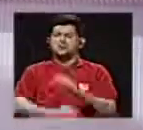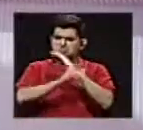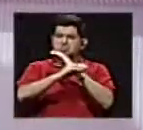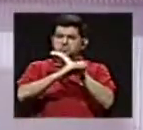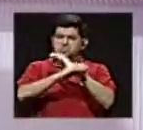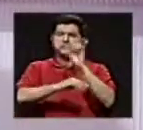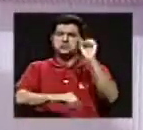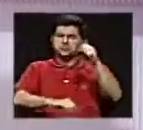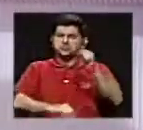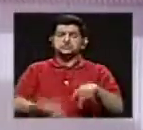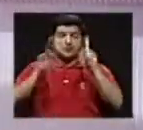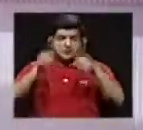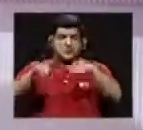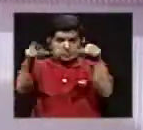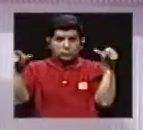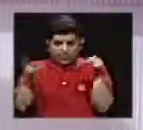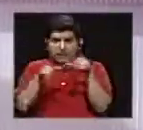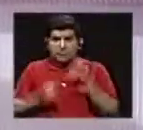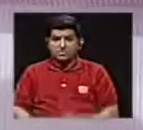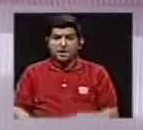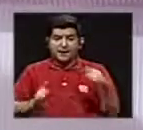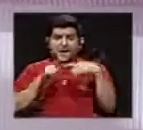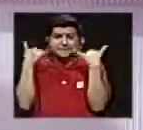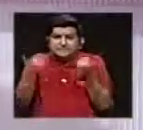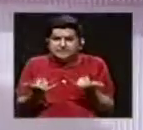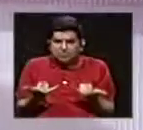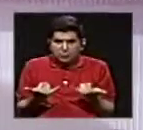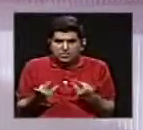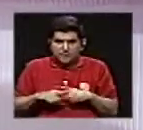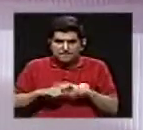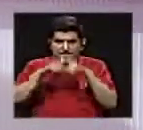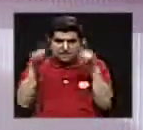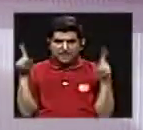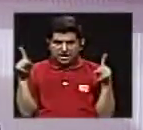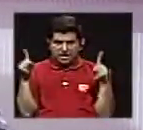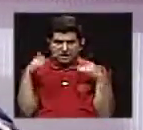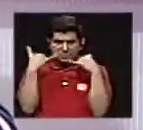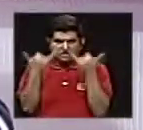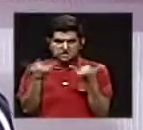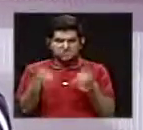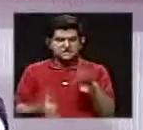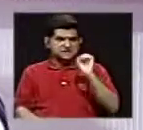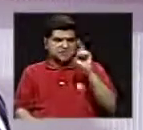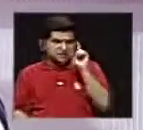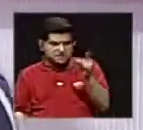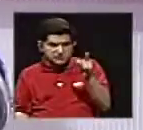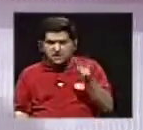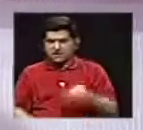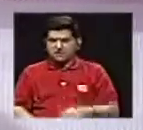cuidada por los habitantes hasta el momento. Pero ya Selvin